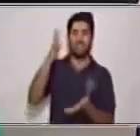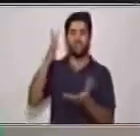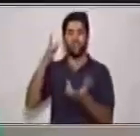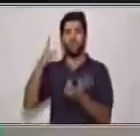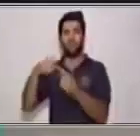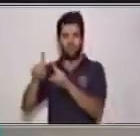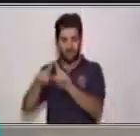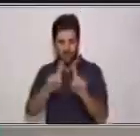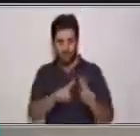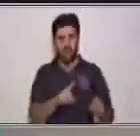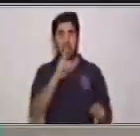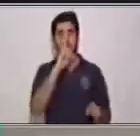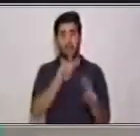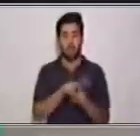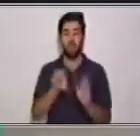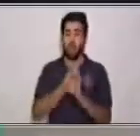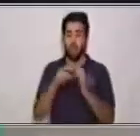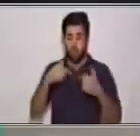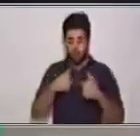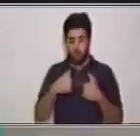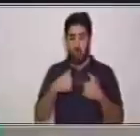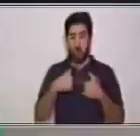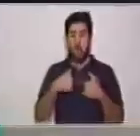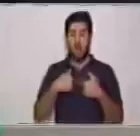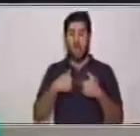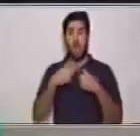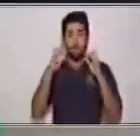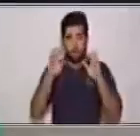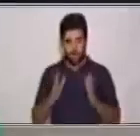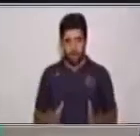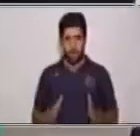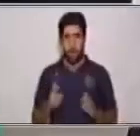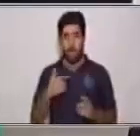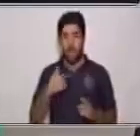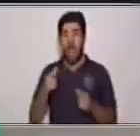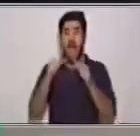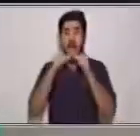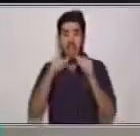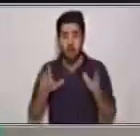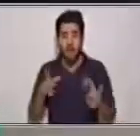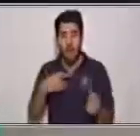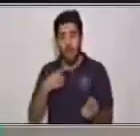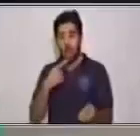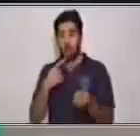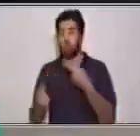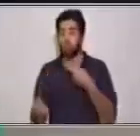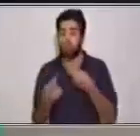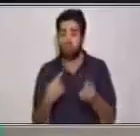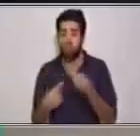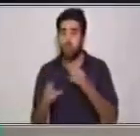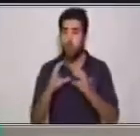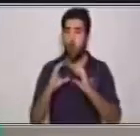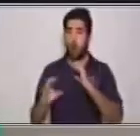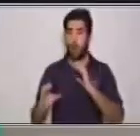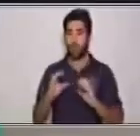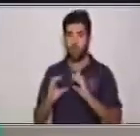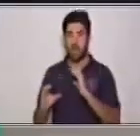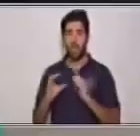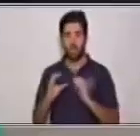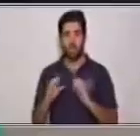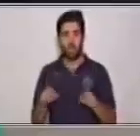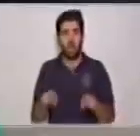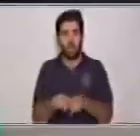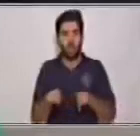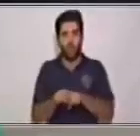y animales. El animal habla con un hombre y el hombre se refiere hacia los animales, generando una